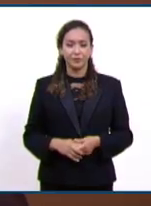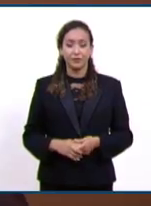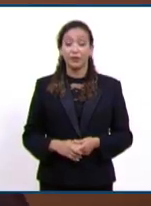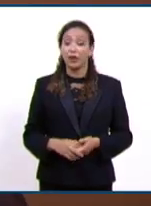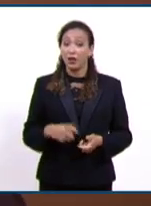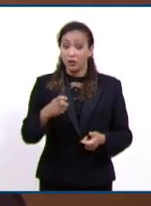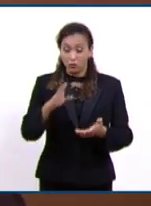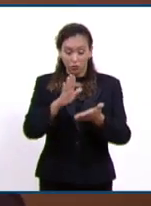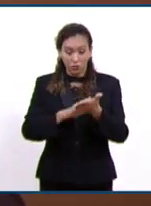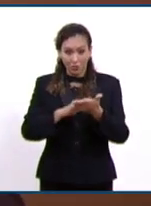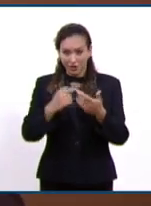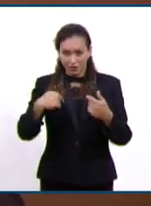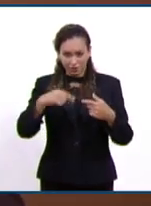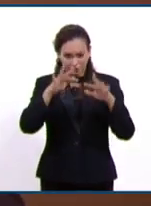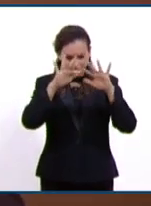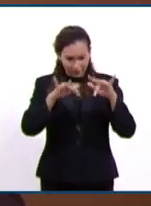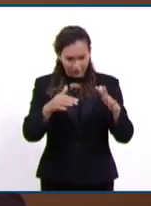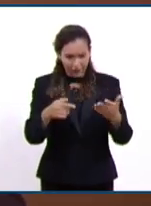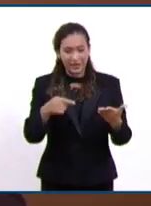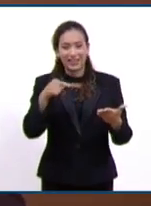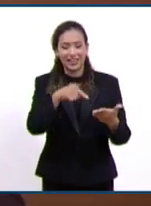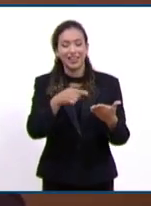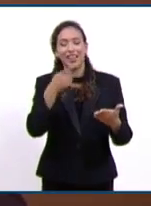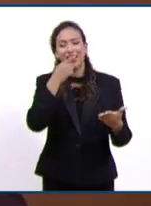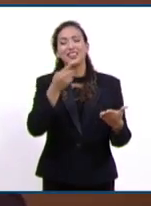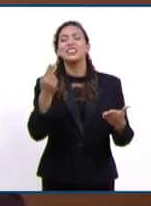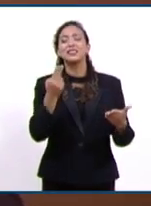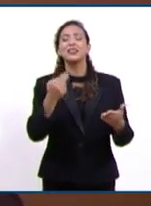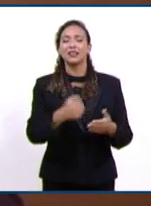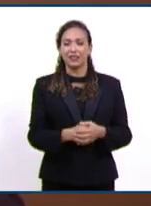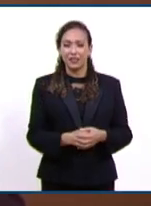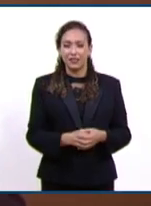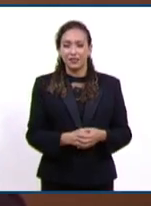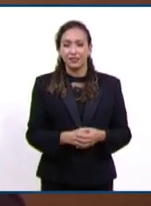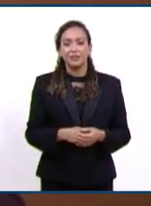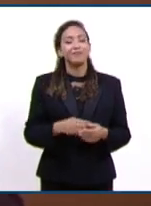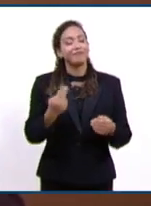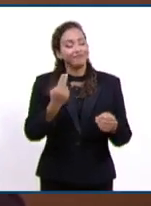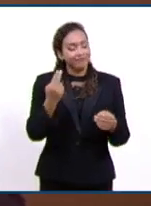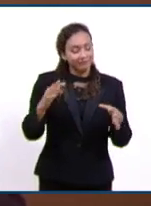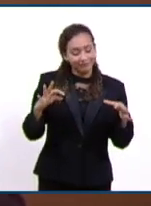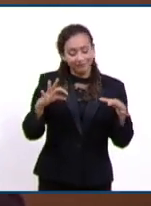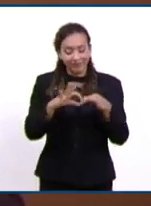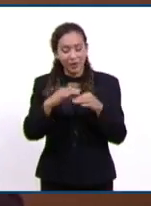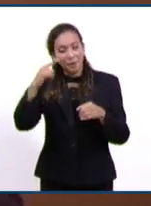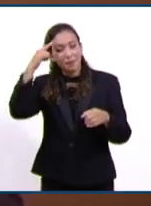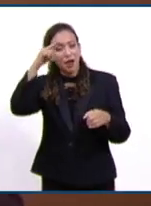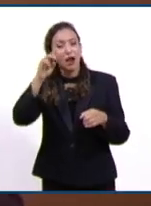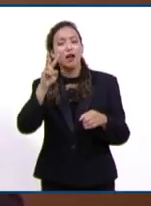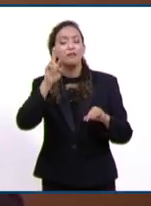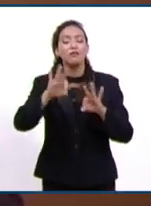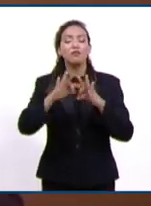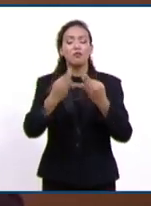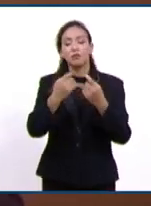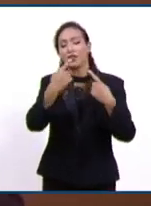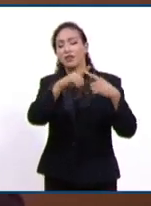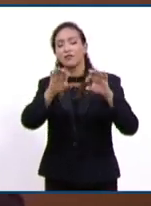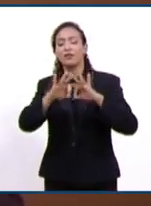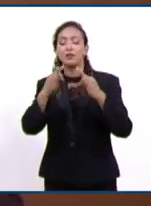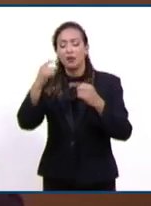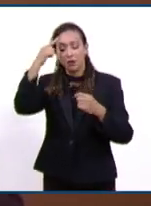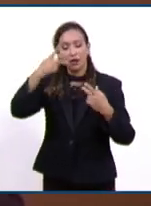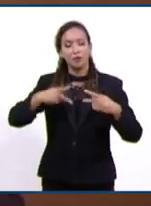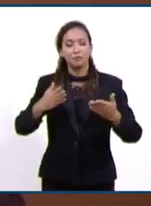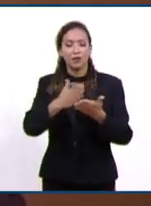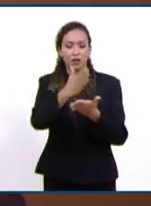estos documentos que no debemos perder de vista la coexistencia y posibilidad de coordinación de los diferentes sistemas de justicia, pues